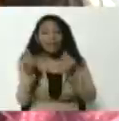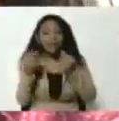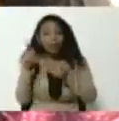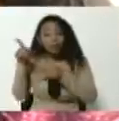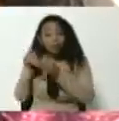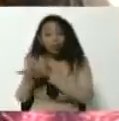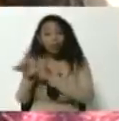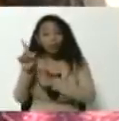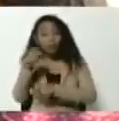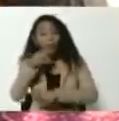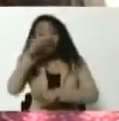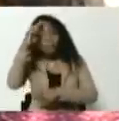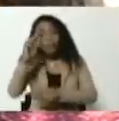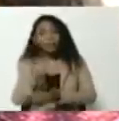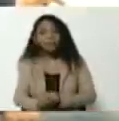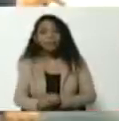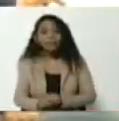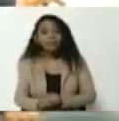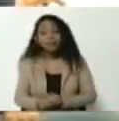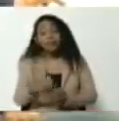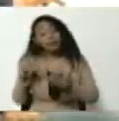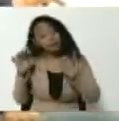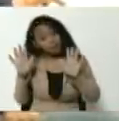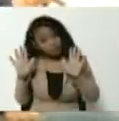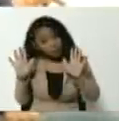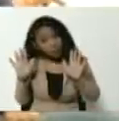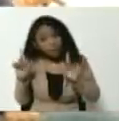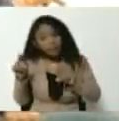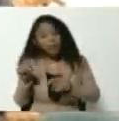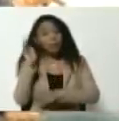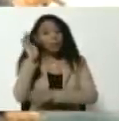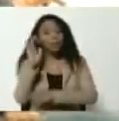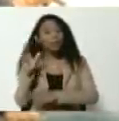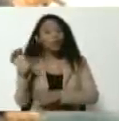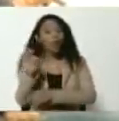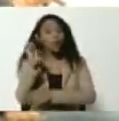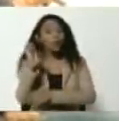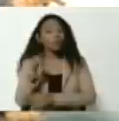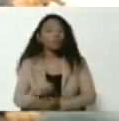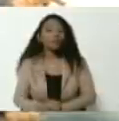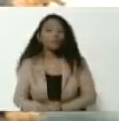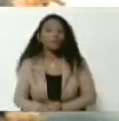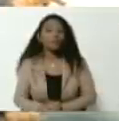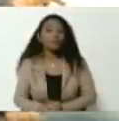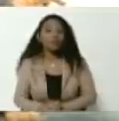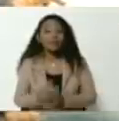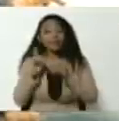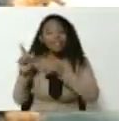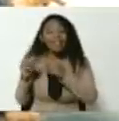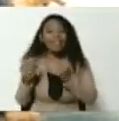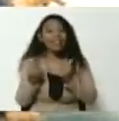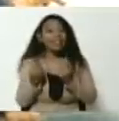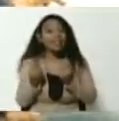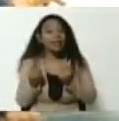él o su padre, que por cierto es parlamentario ante el Parlamento Europeo, si ese dinero proviene